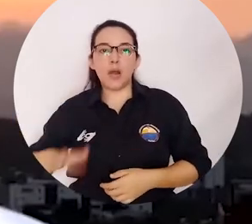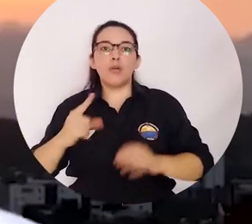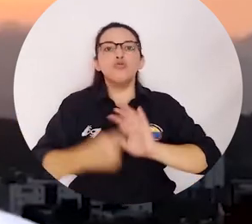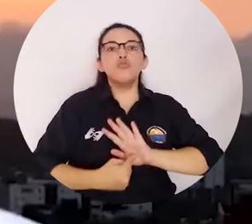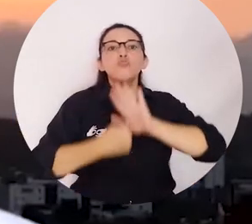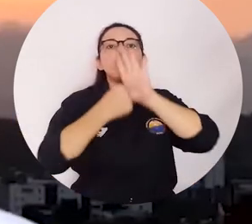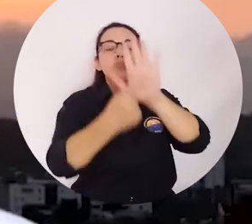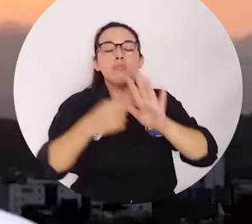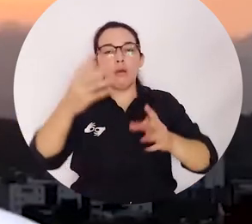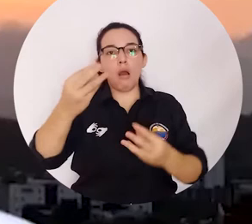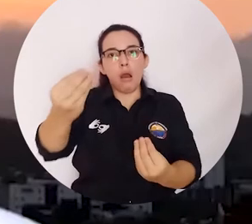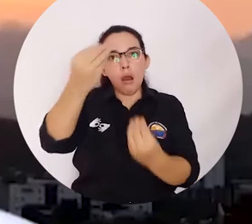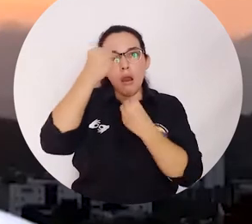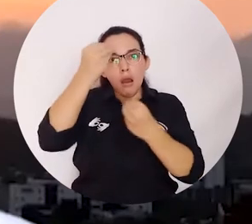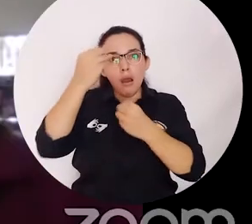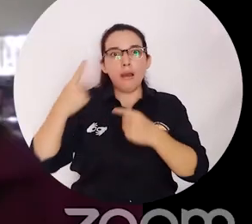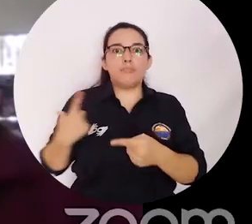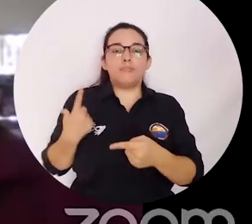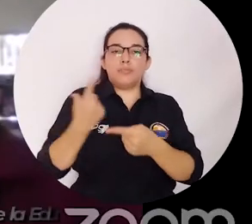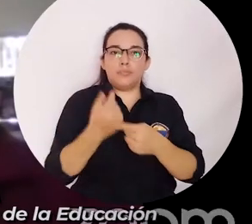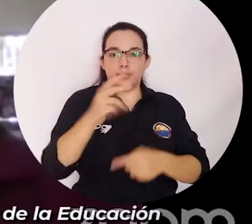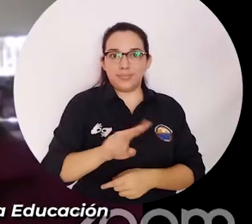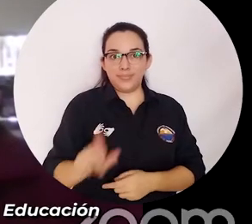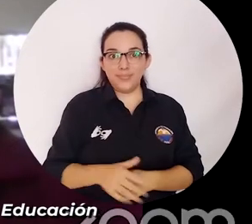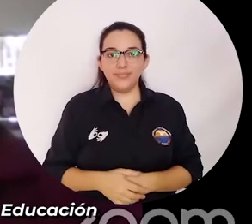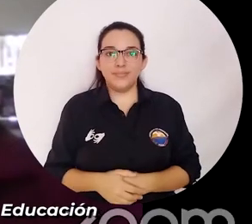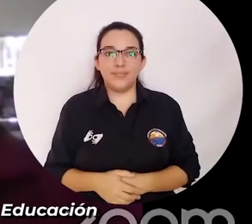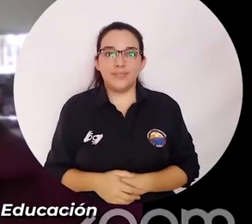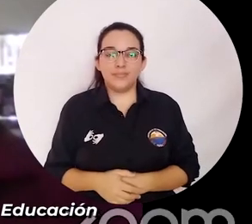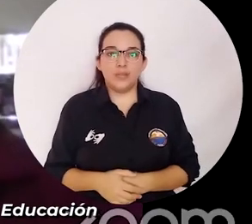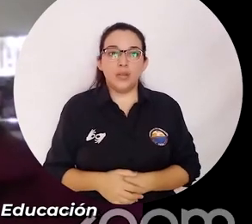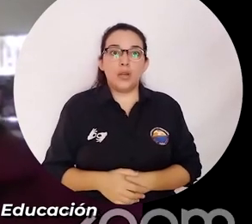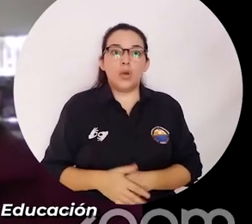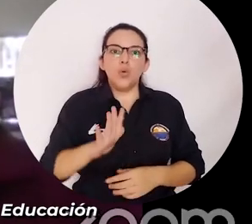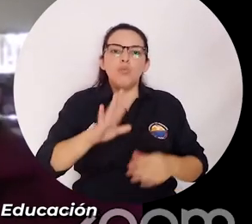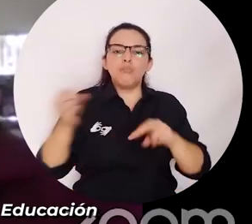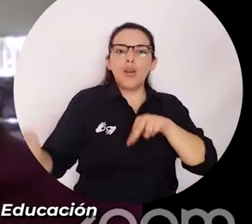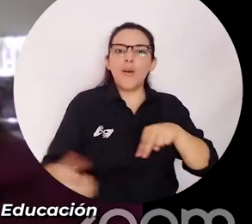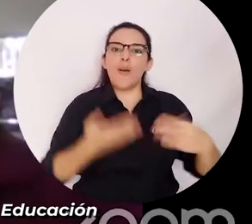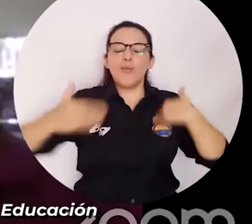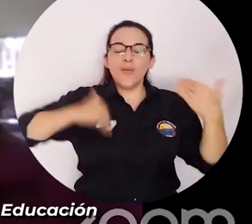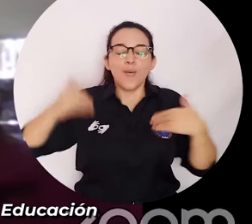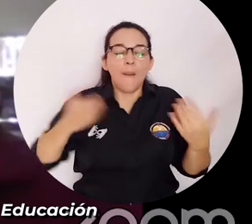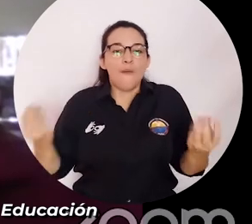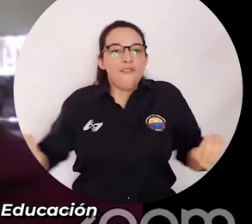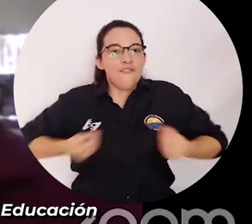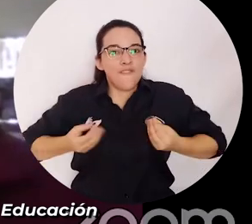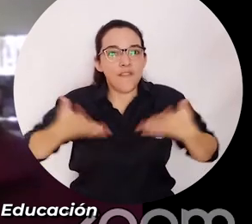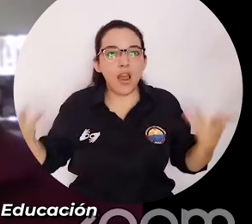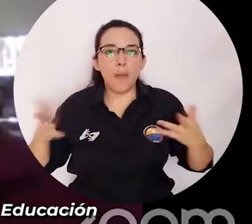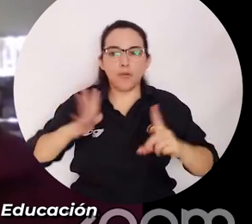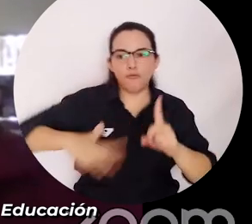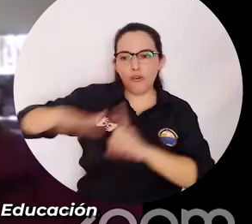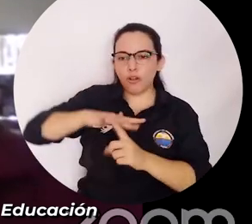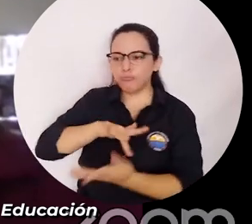se capacite de cara al siglo XX. Que la educación es para disfrutarla, para vivirla, para llevarla a los